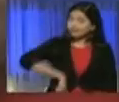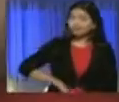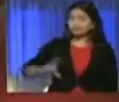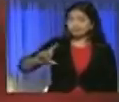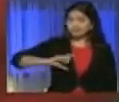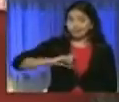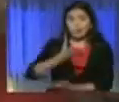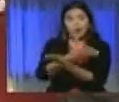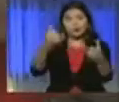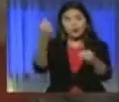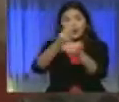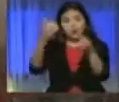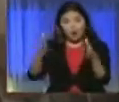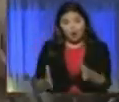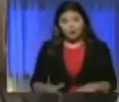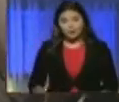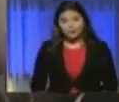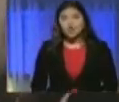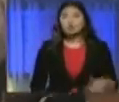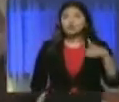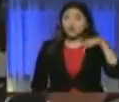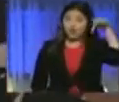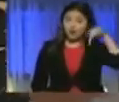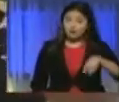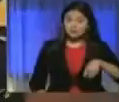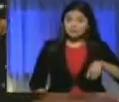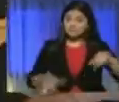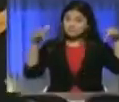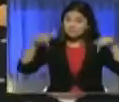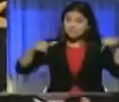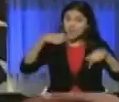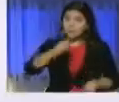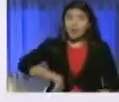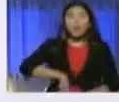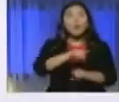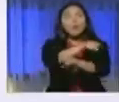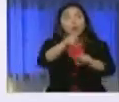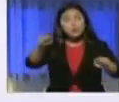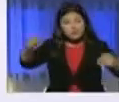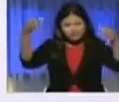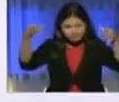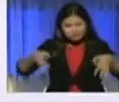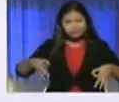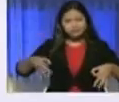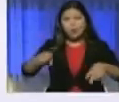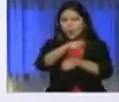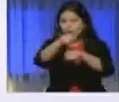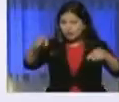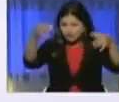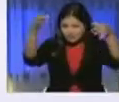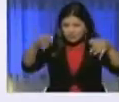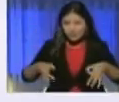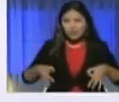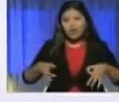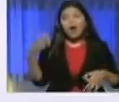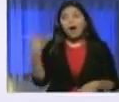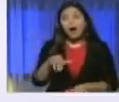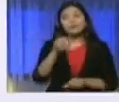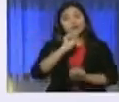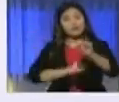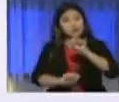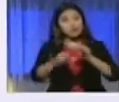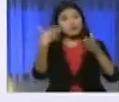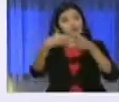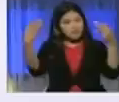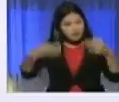trabajadores. Mientras yo esté aquí, ustedes tienen la garantía que hay un defensor